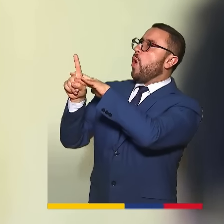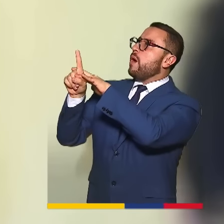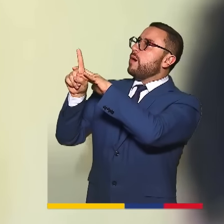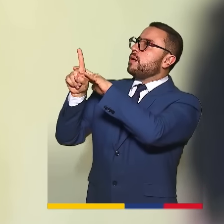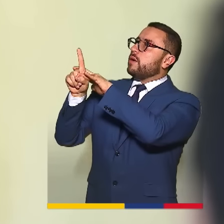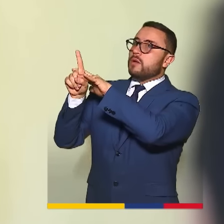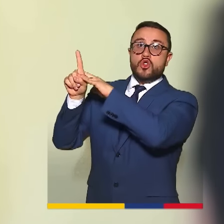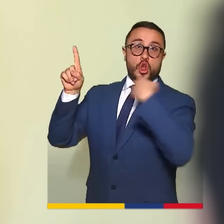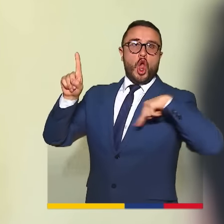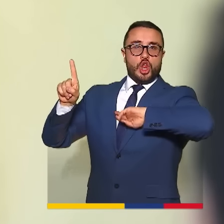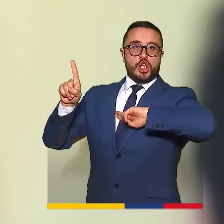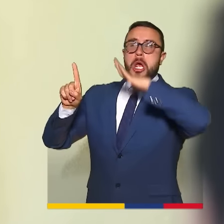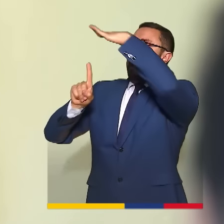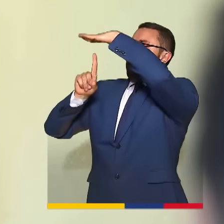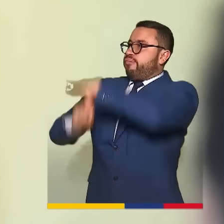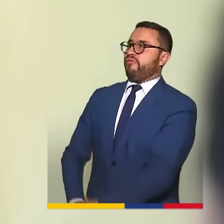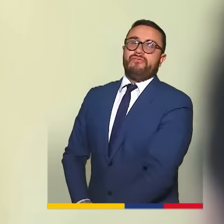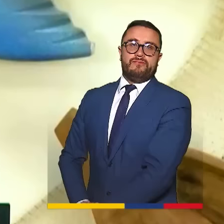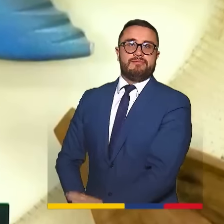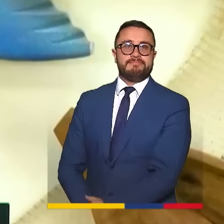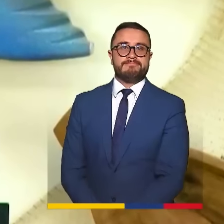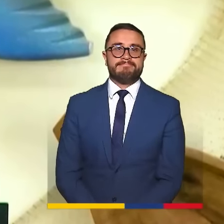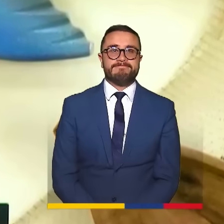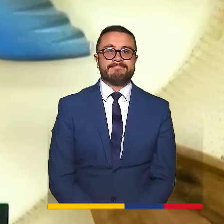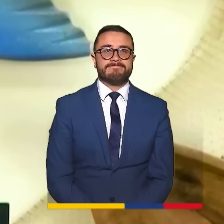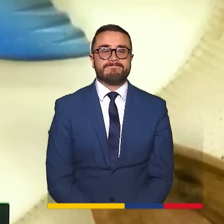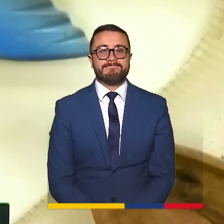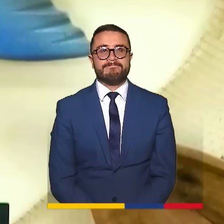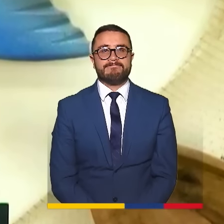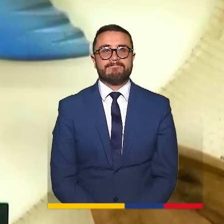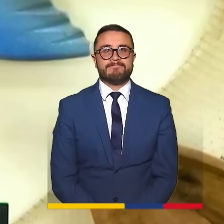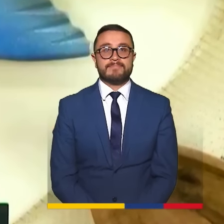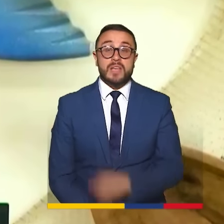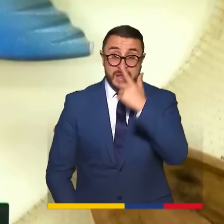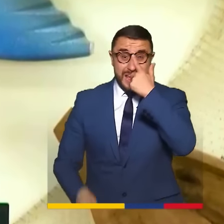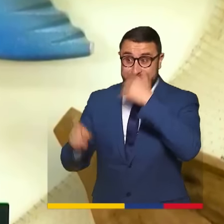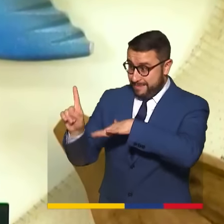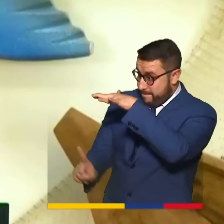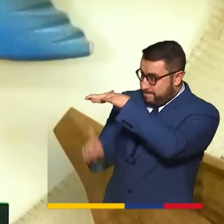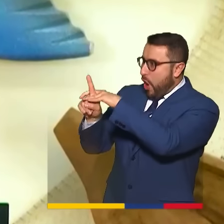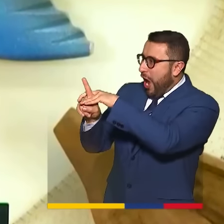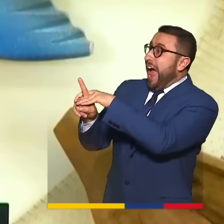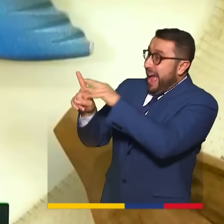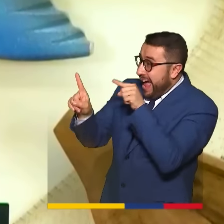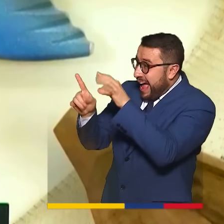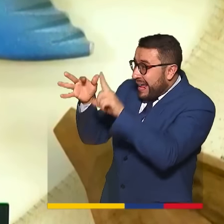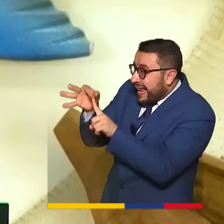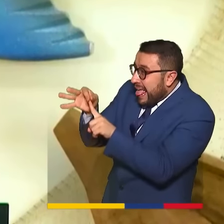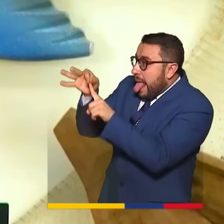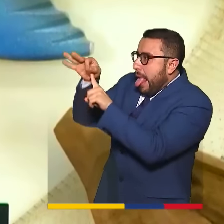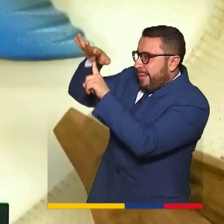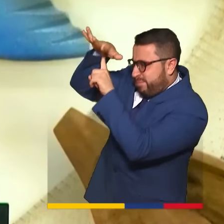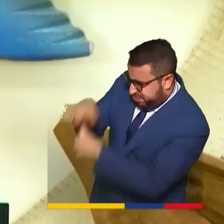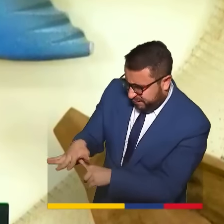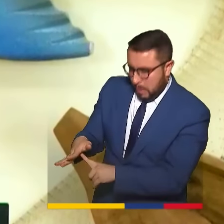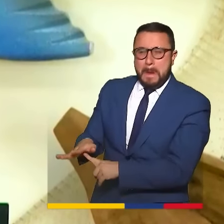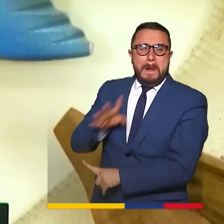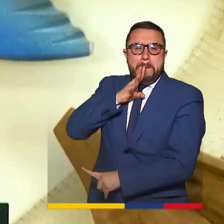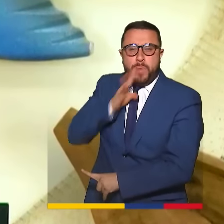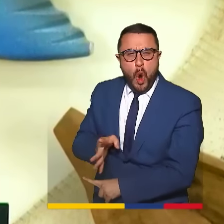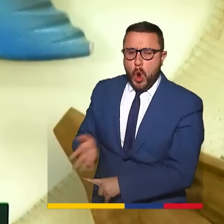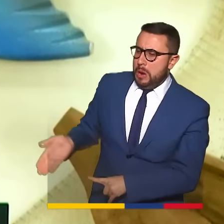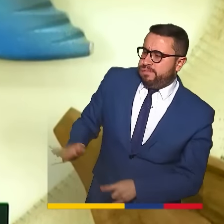Mancillamos nuestro origen, lo olvidamos, lo pisoteamos, nos volvimos peores que